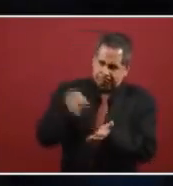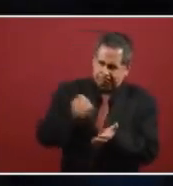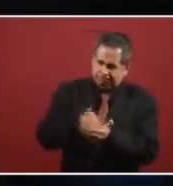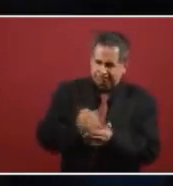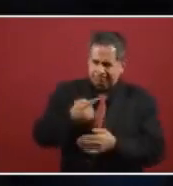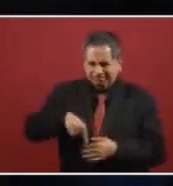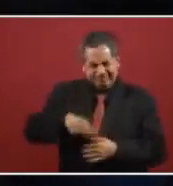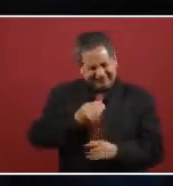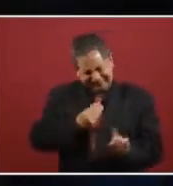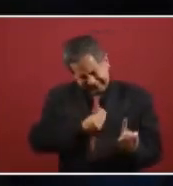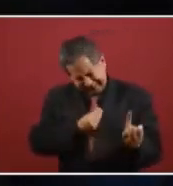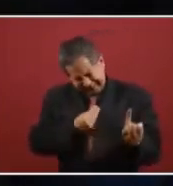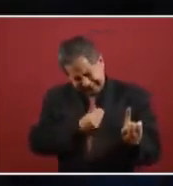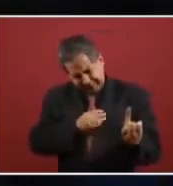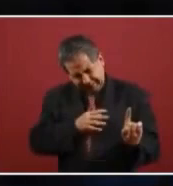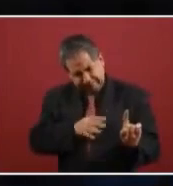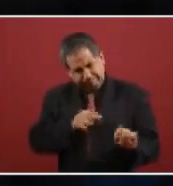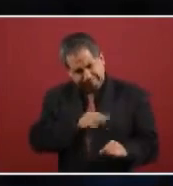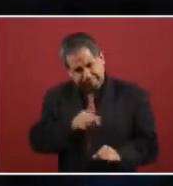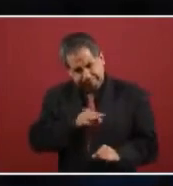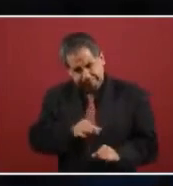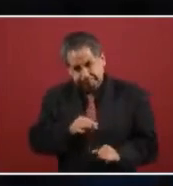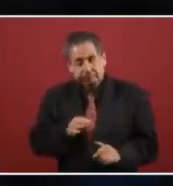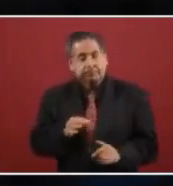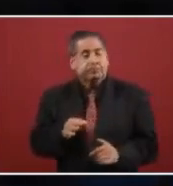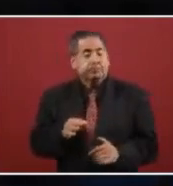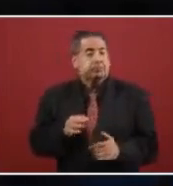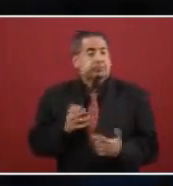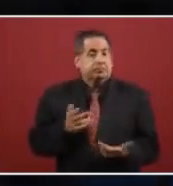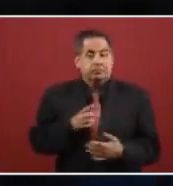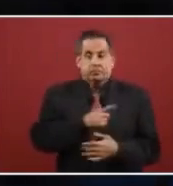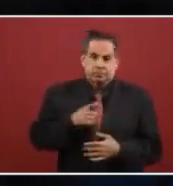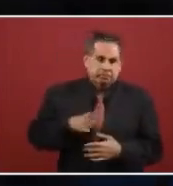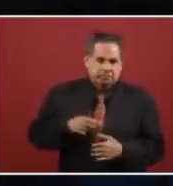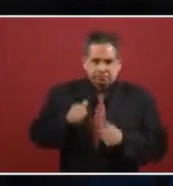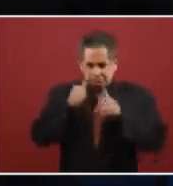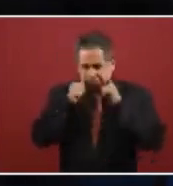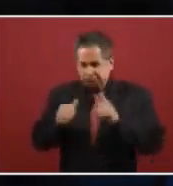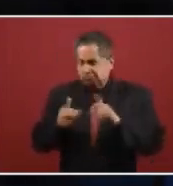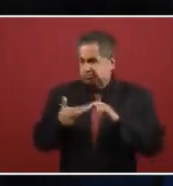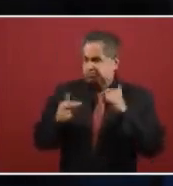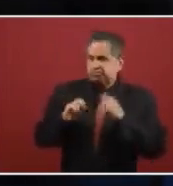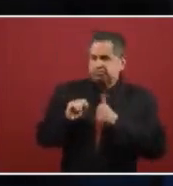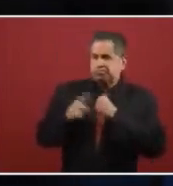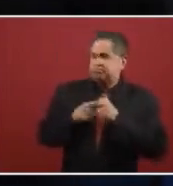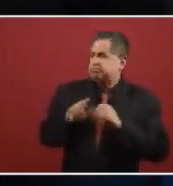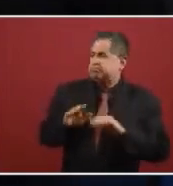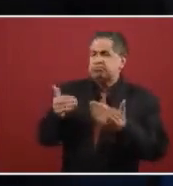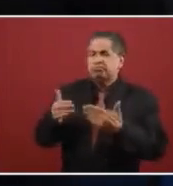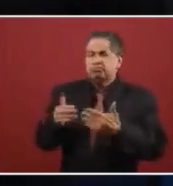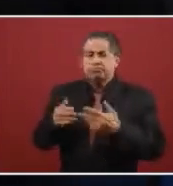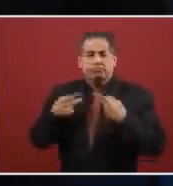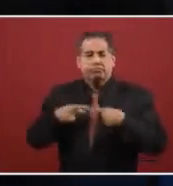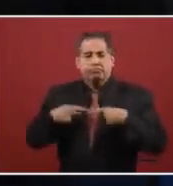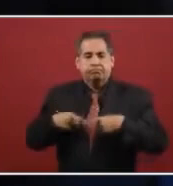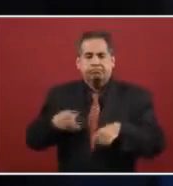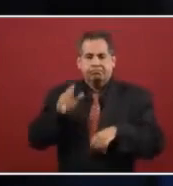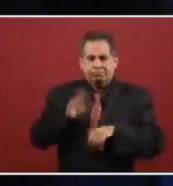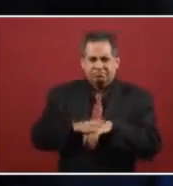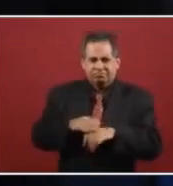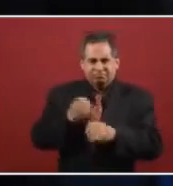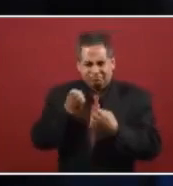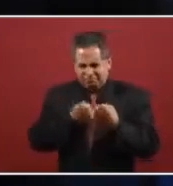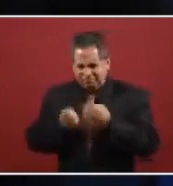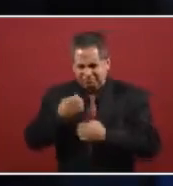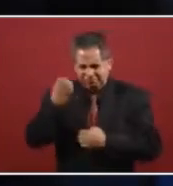que aguantar vara, y que se debía tener y privilegiar en relaciones exteriores al personal más